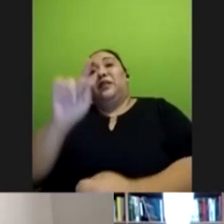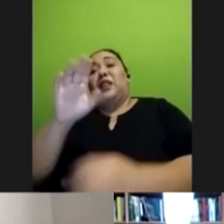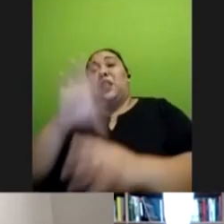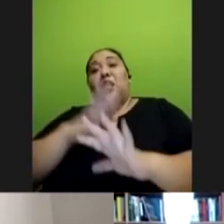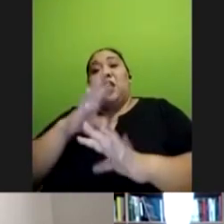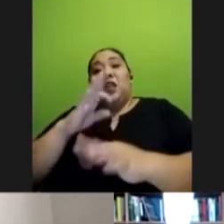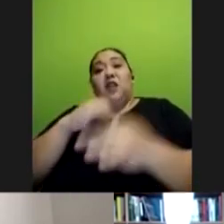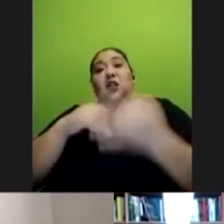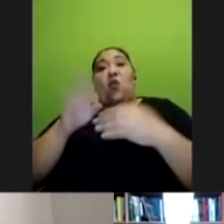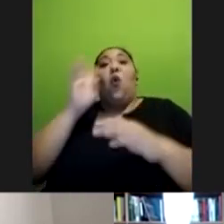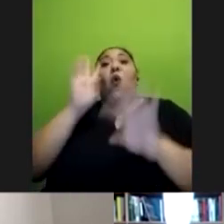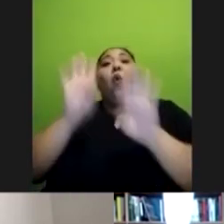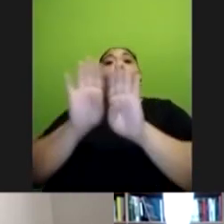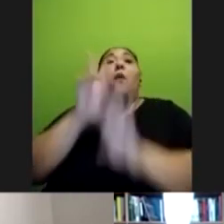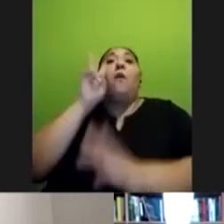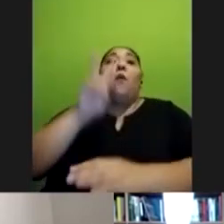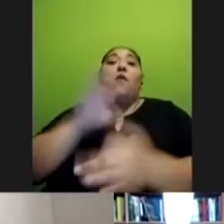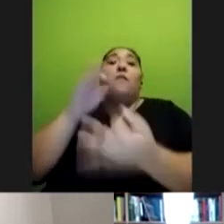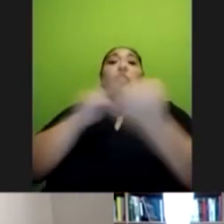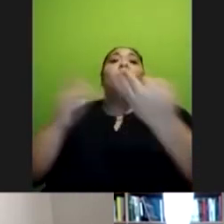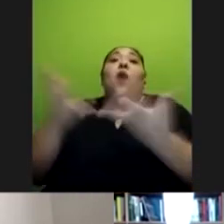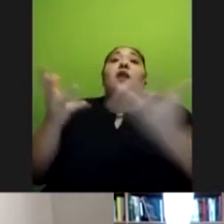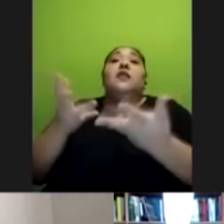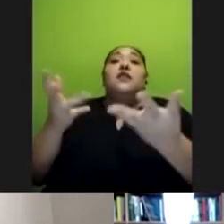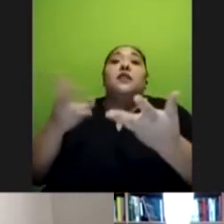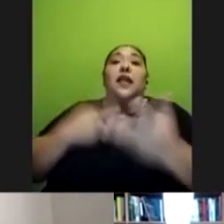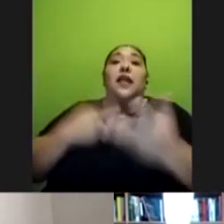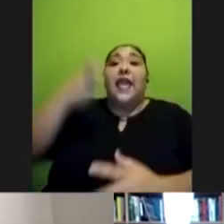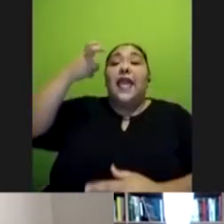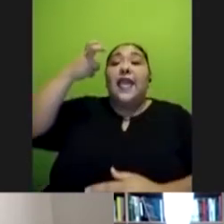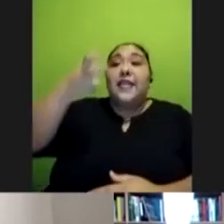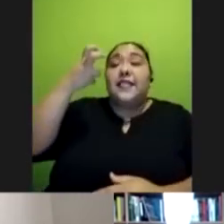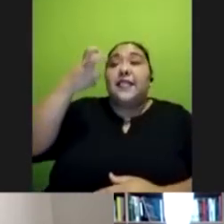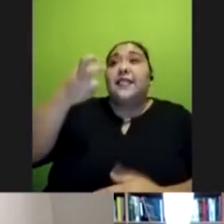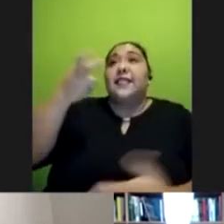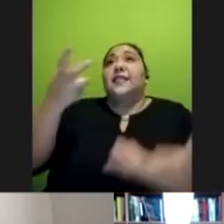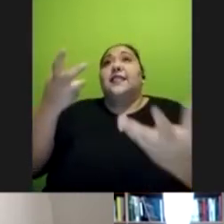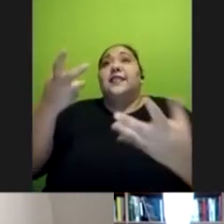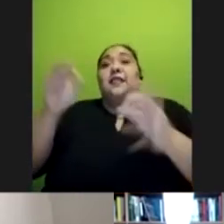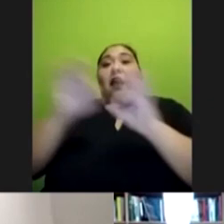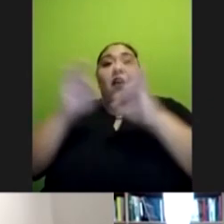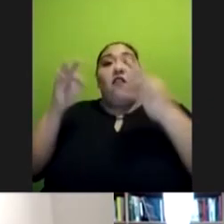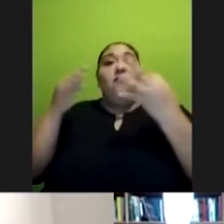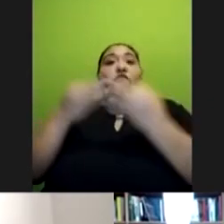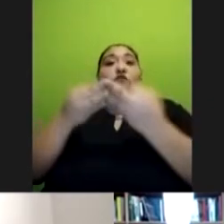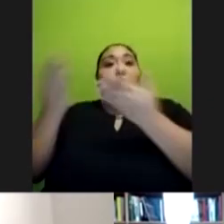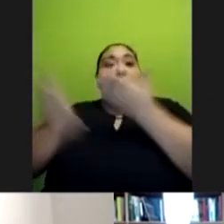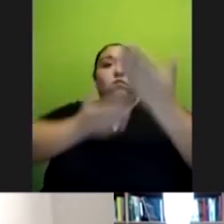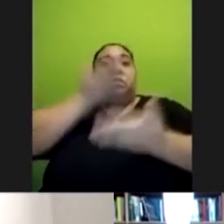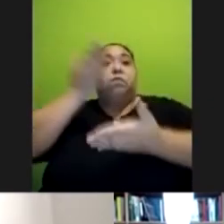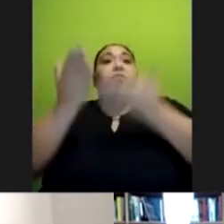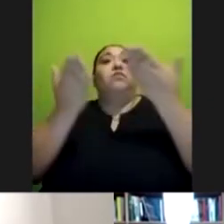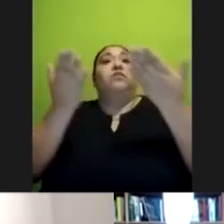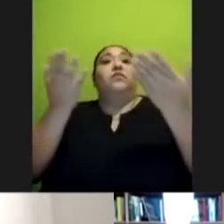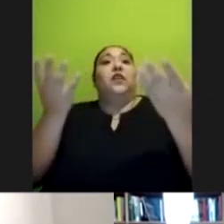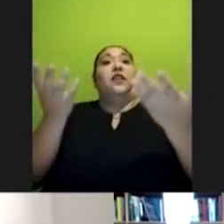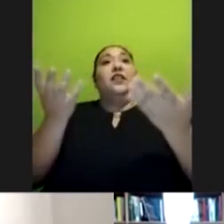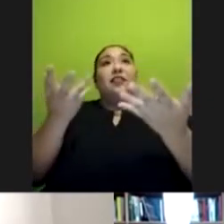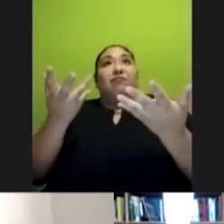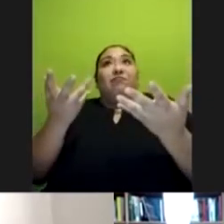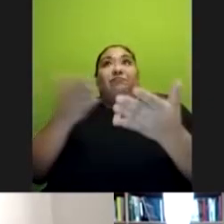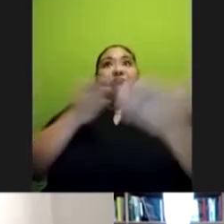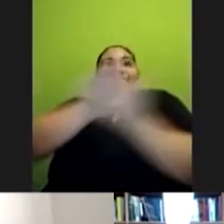hacemos esta nueva forma de estudiar de forma accesible y cómo eso tiene que ser considerado para lo que